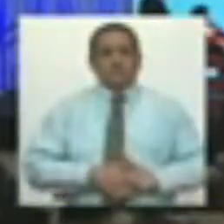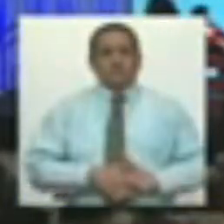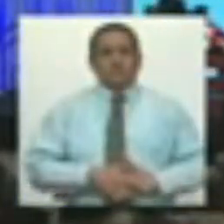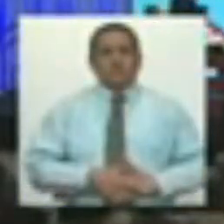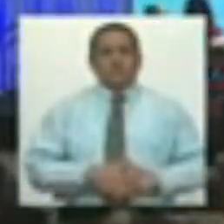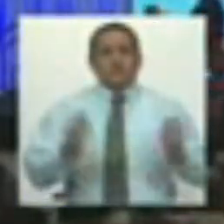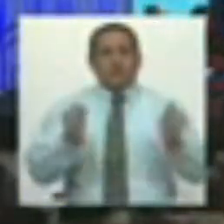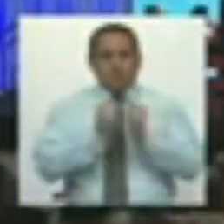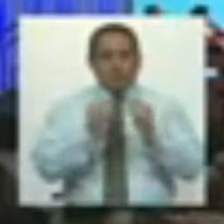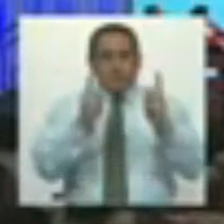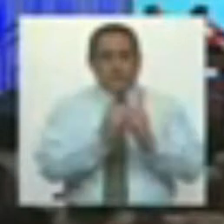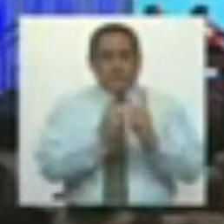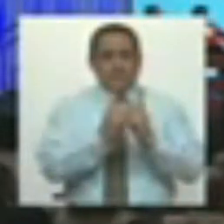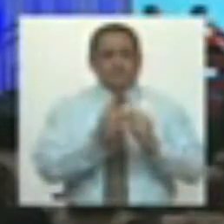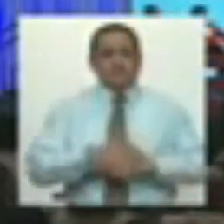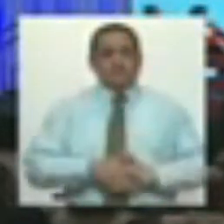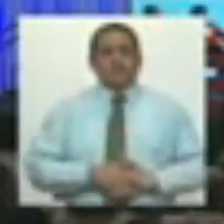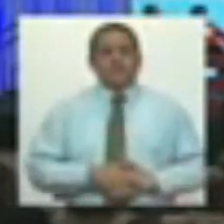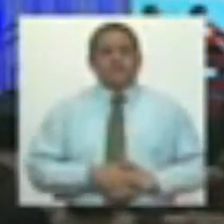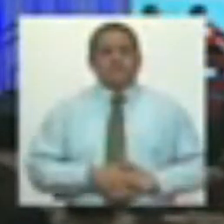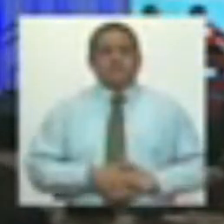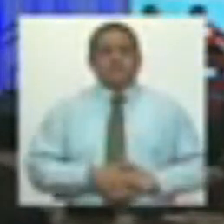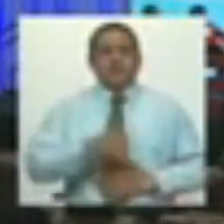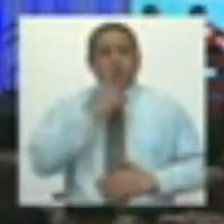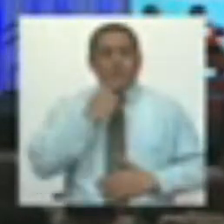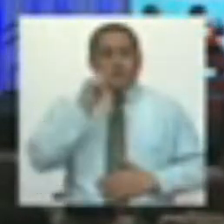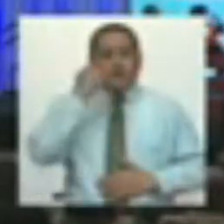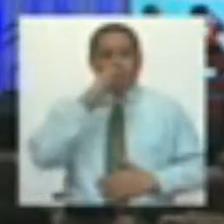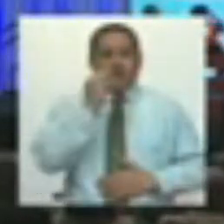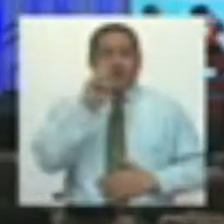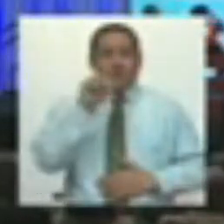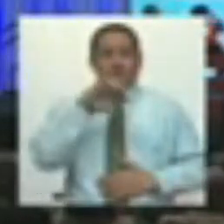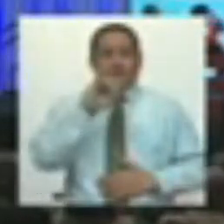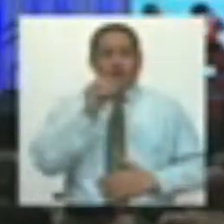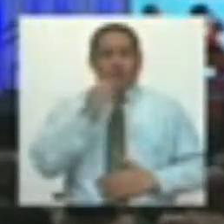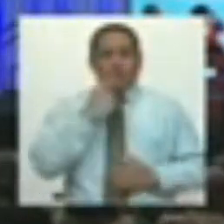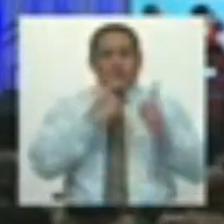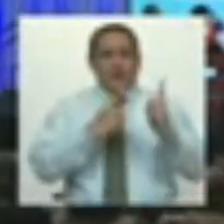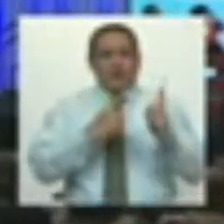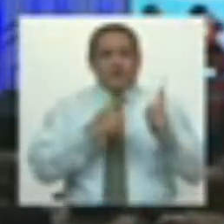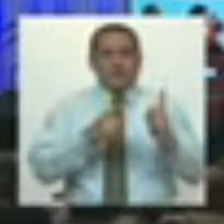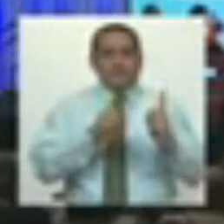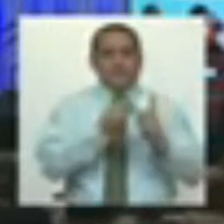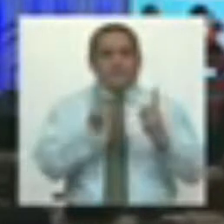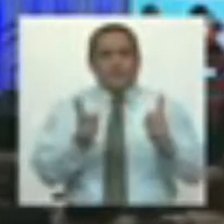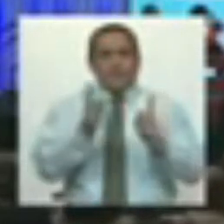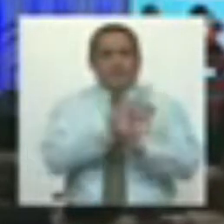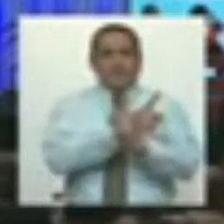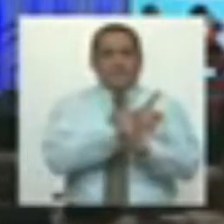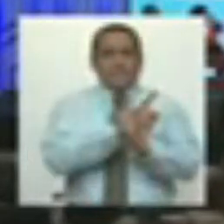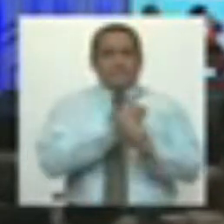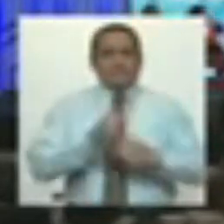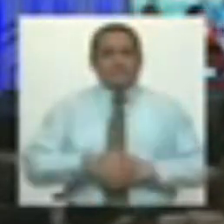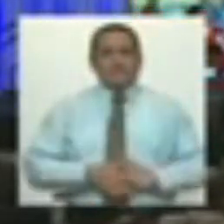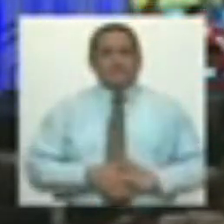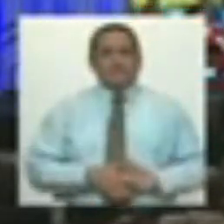hablado de ella por favor y cornejo al lado de ella al lado de ella por favor interior o conejo